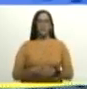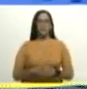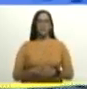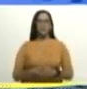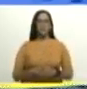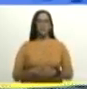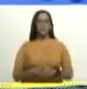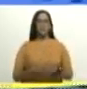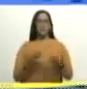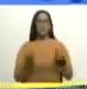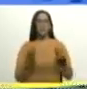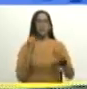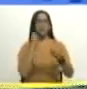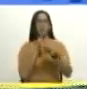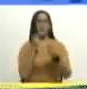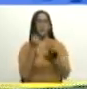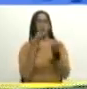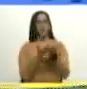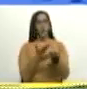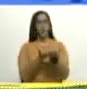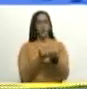para muchas metas en lo económico,